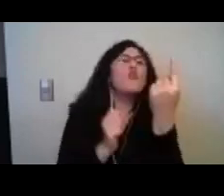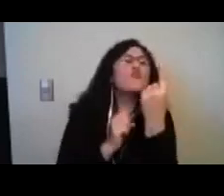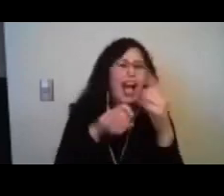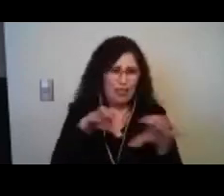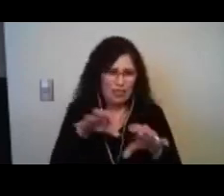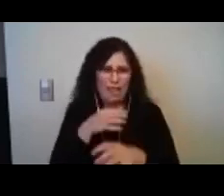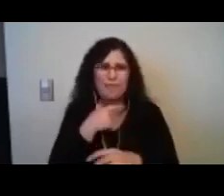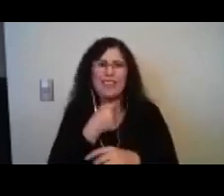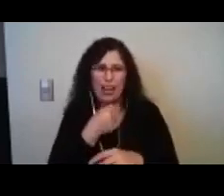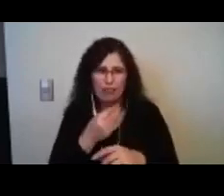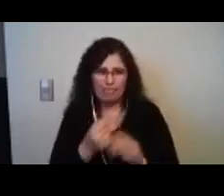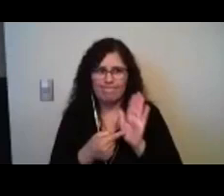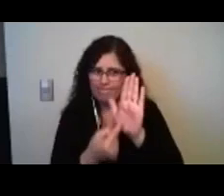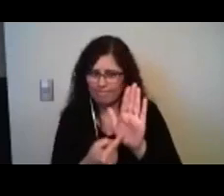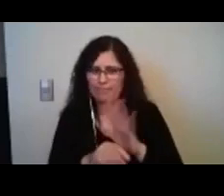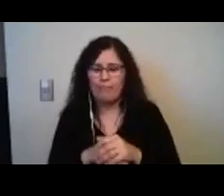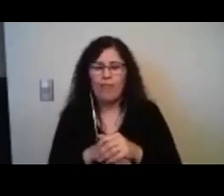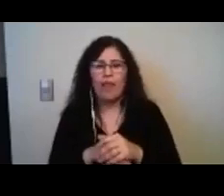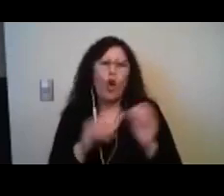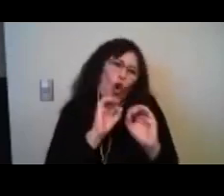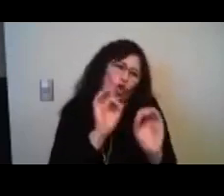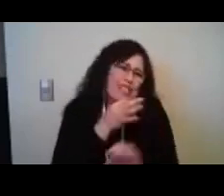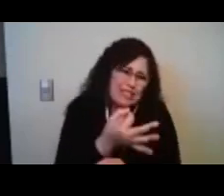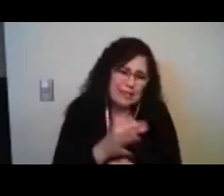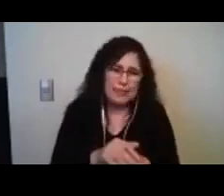¿ya? Cuando hablamos de